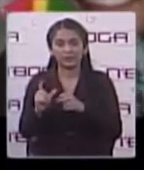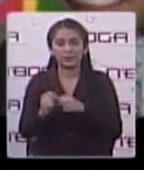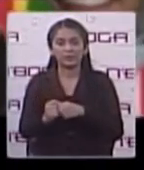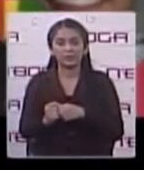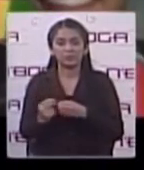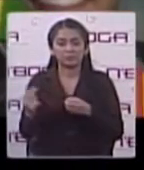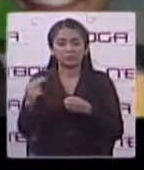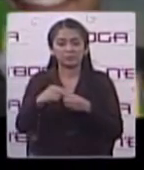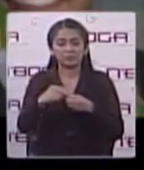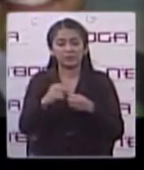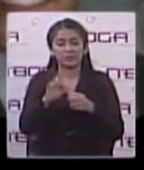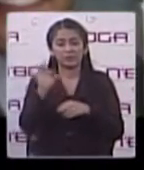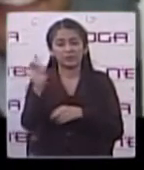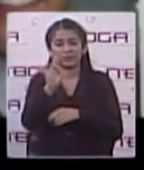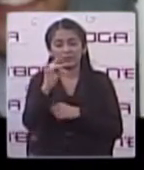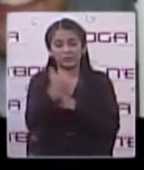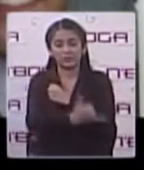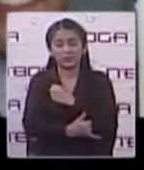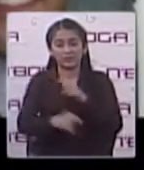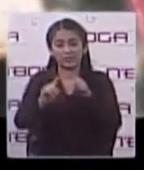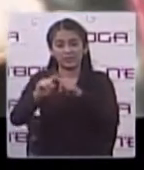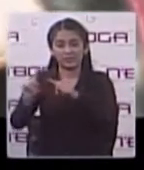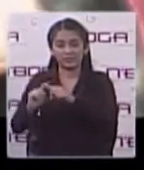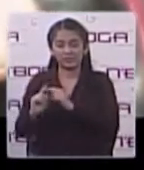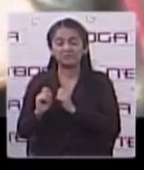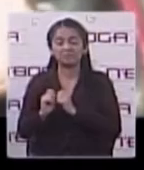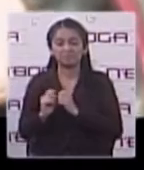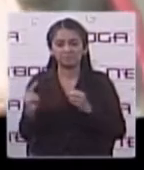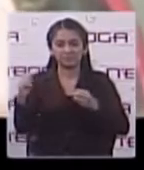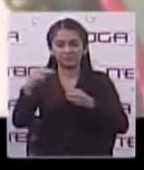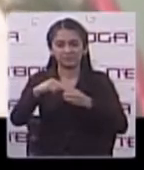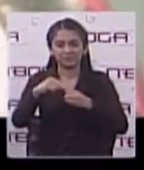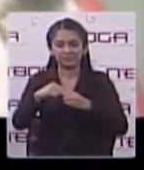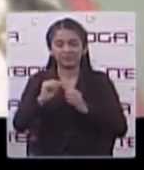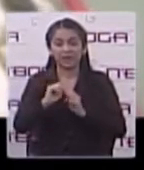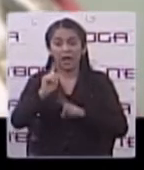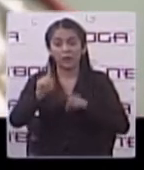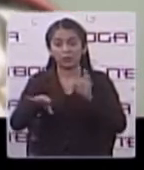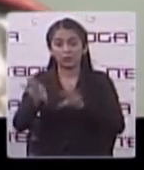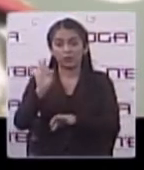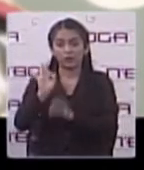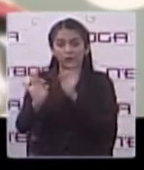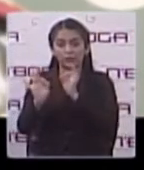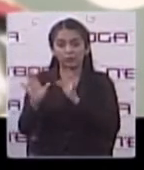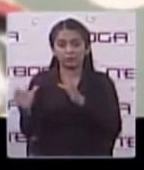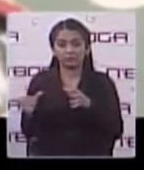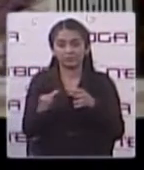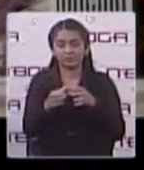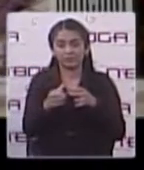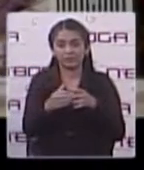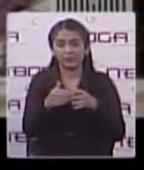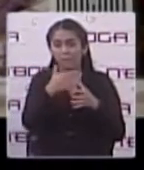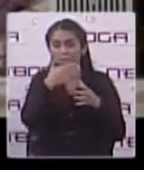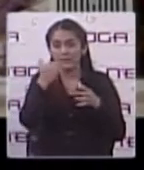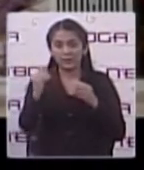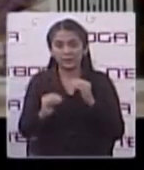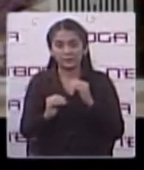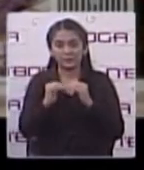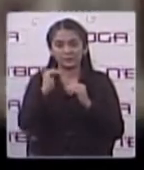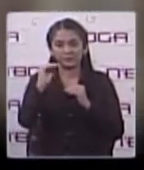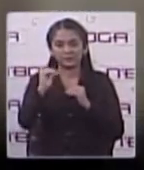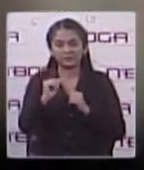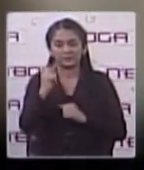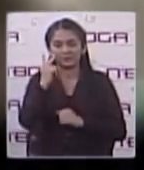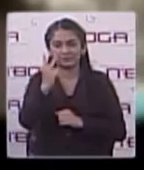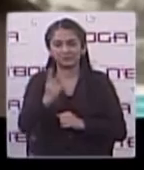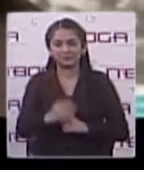de más de 88 países de todo el mundo. Como resultado, algunos fueron seleccionados para formar parte de la muestra de esta primera